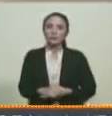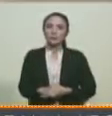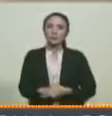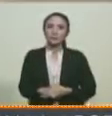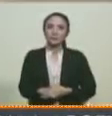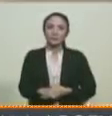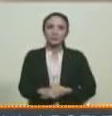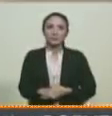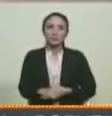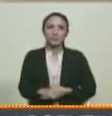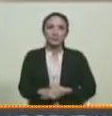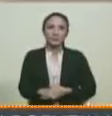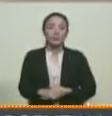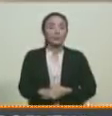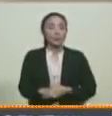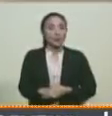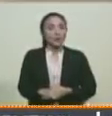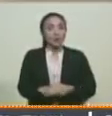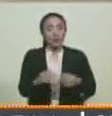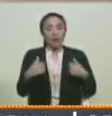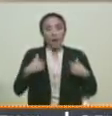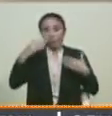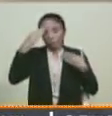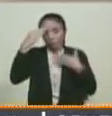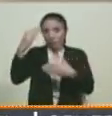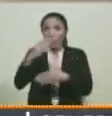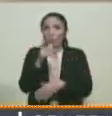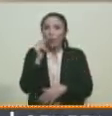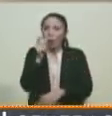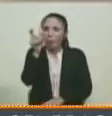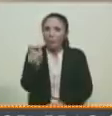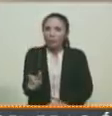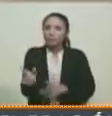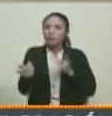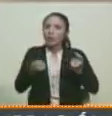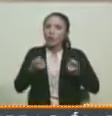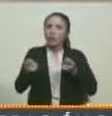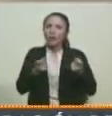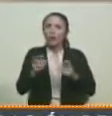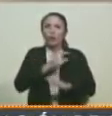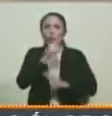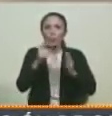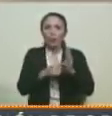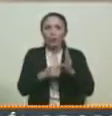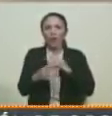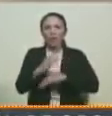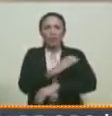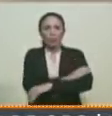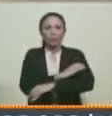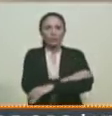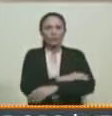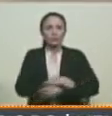su actividad. Yo saludo el nombramiento de Ramón Guillermo Aveledo como coordinador general de la oposición